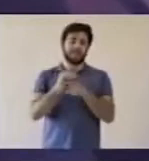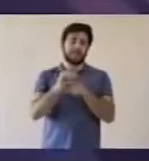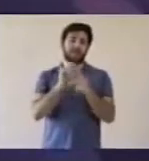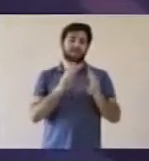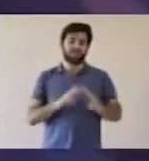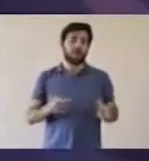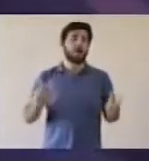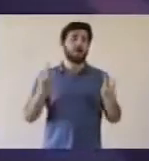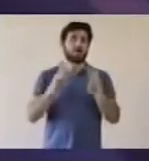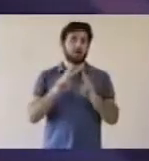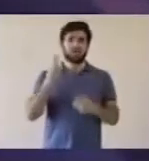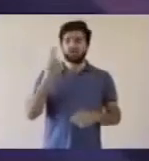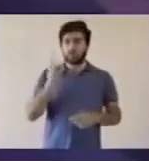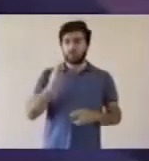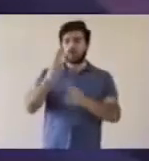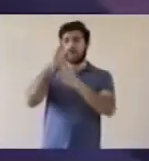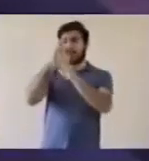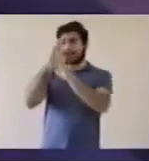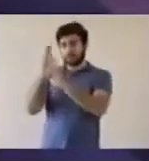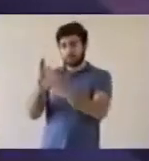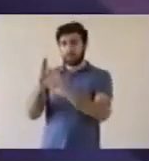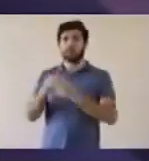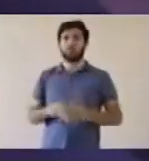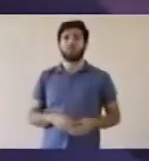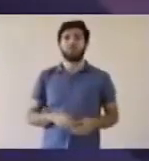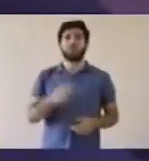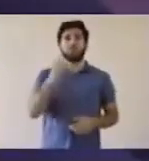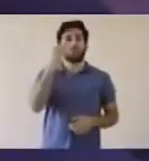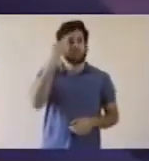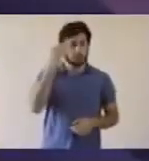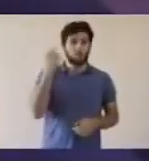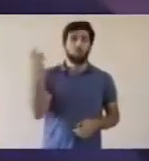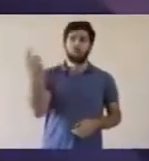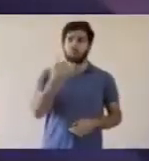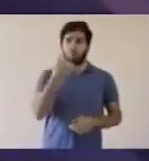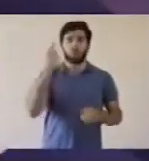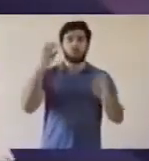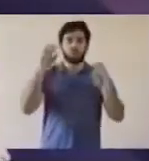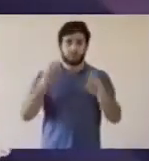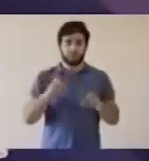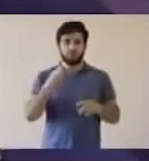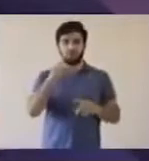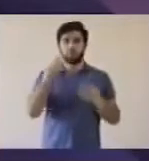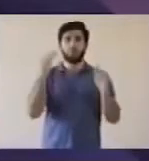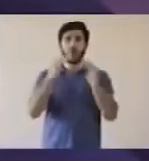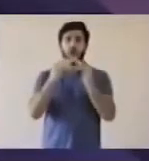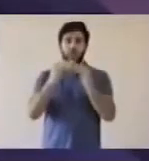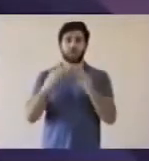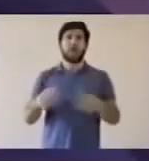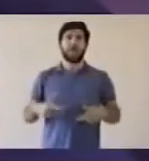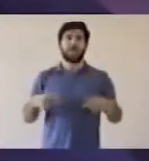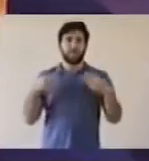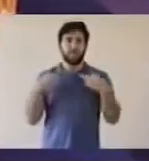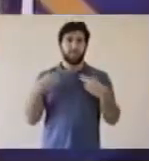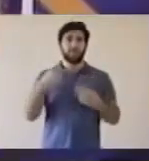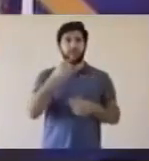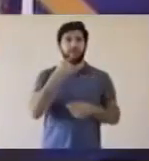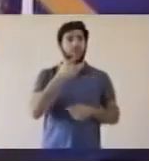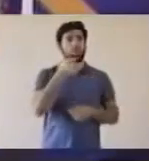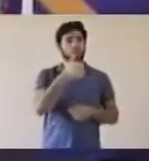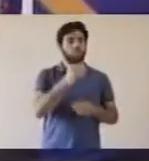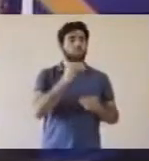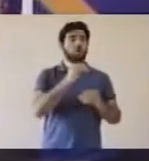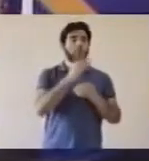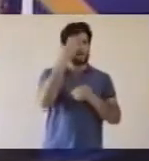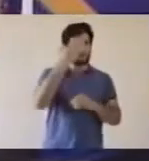Siempre practicar los valores, principalmente el respeto. Saludar a todas las personas que viven en tu casa con un